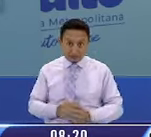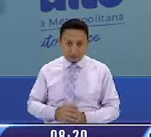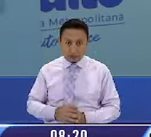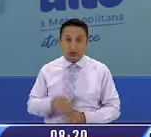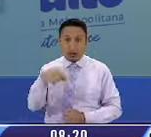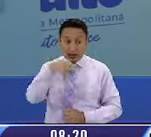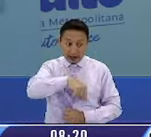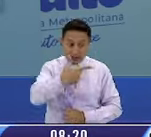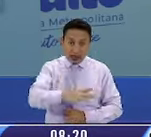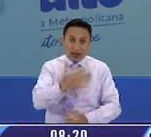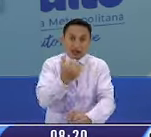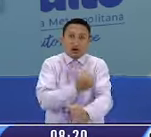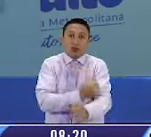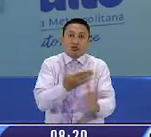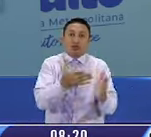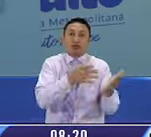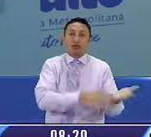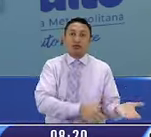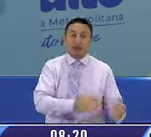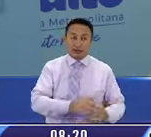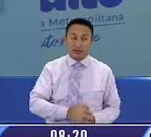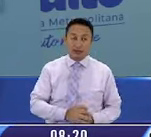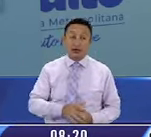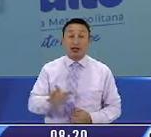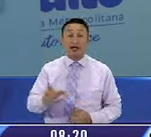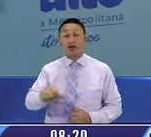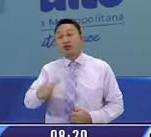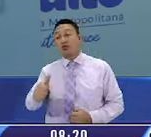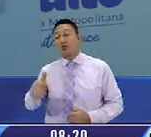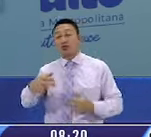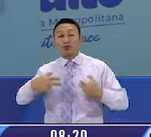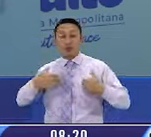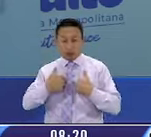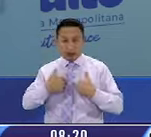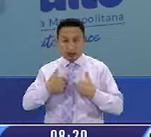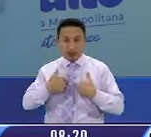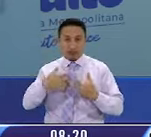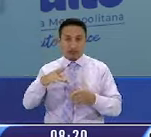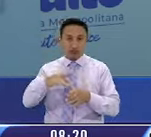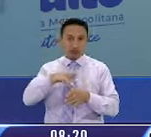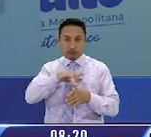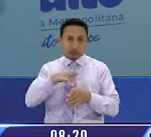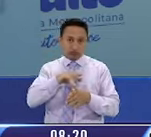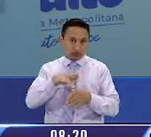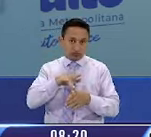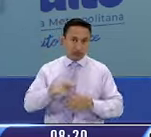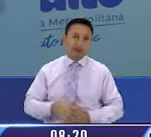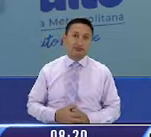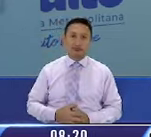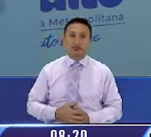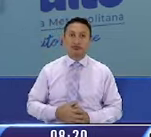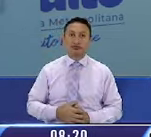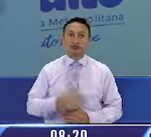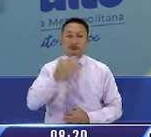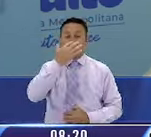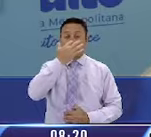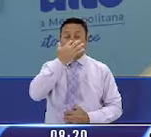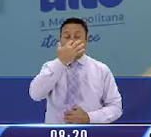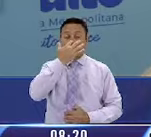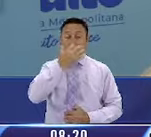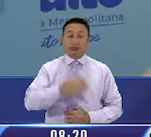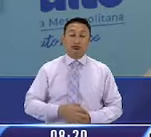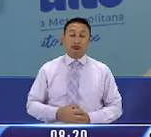podrían ser aplicados la eutanasia si es que sus estas características, estos síntomas son de